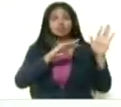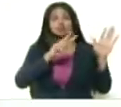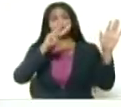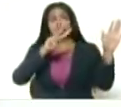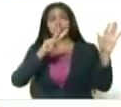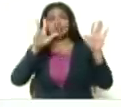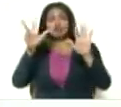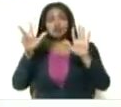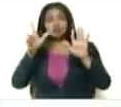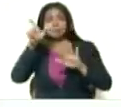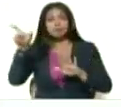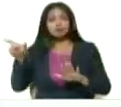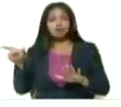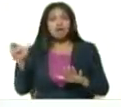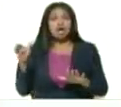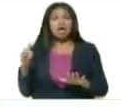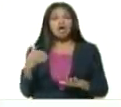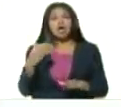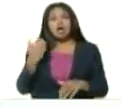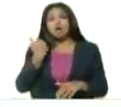87.978 fallecidos.